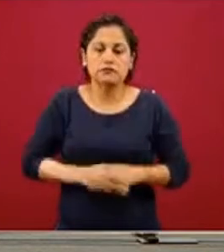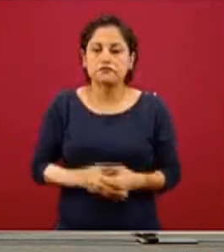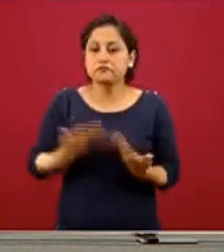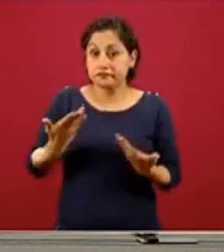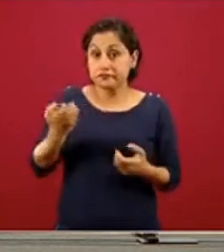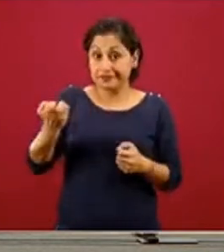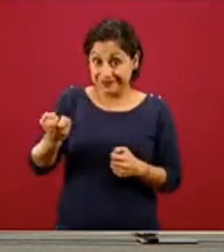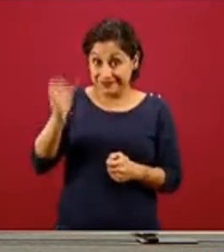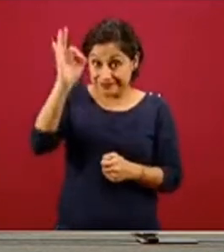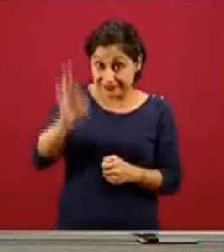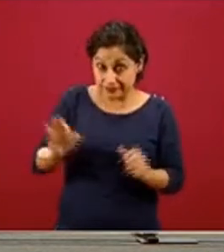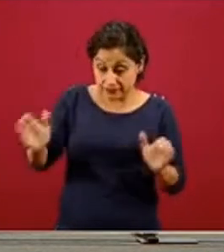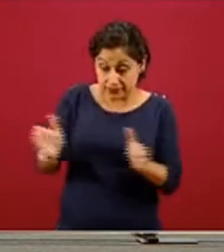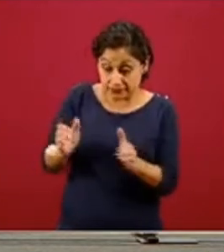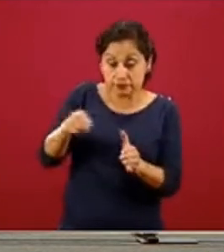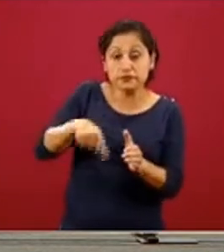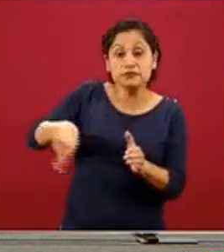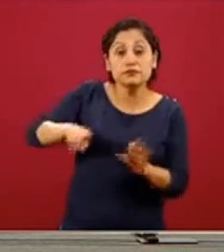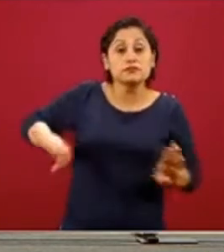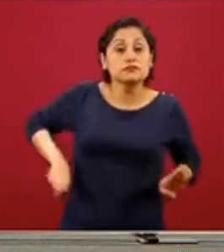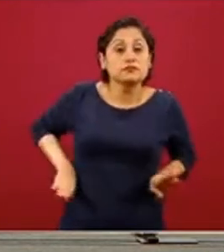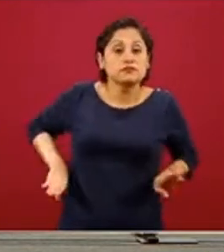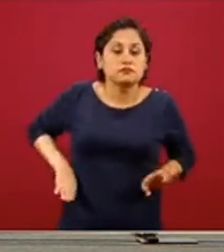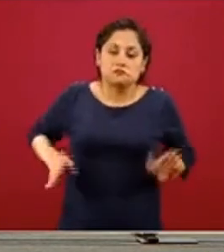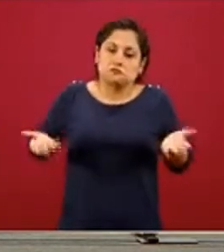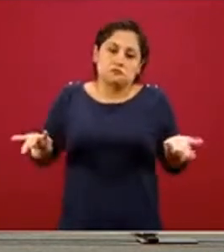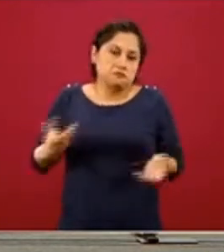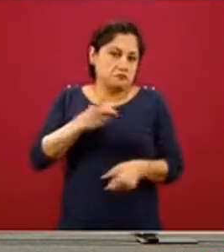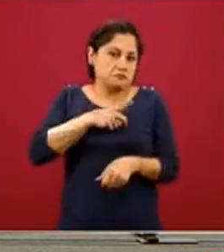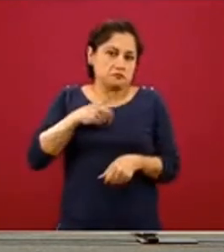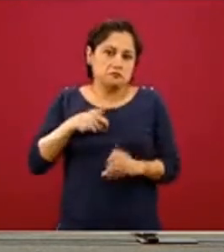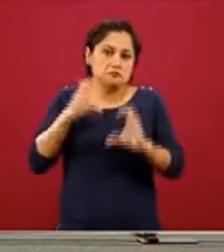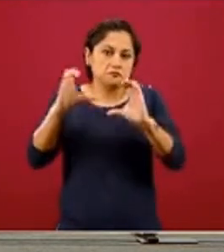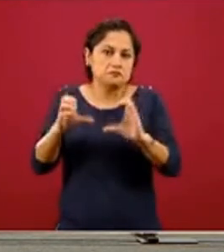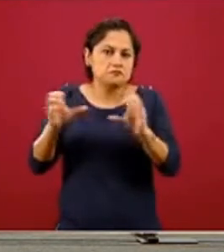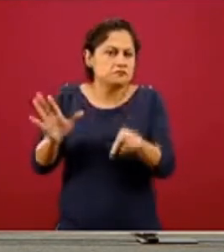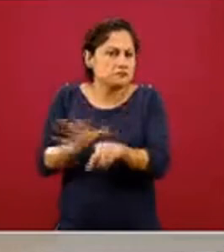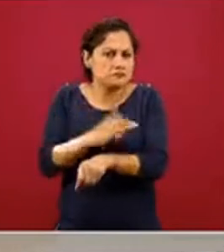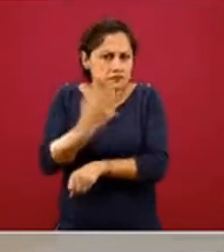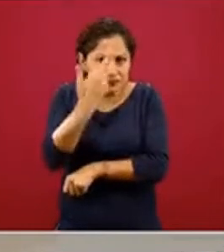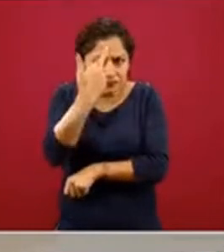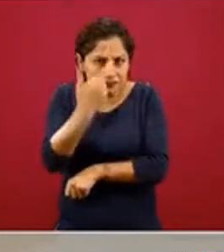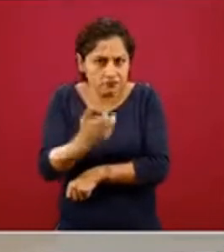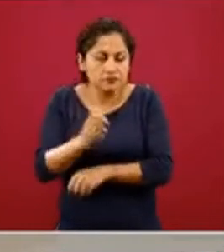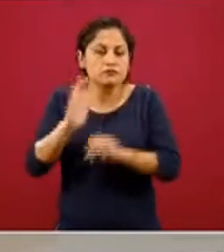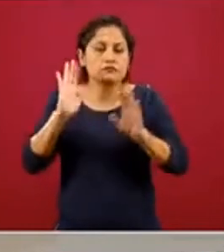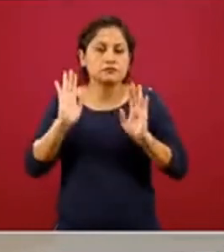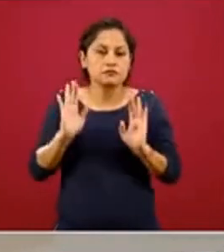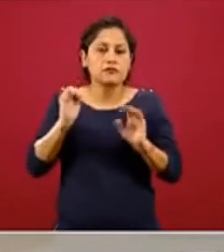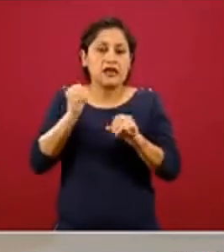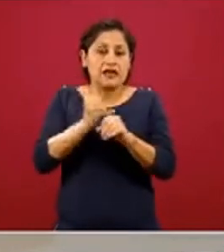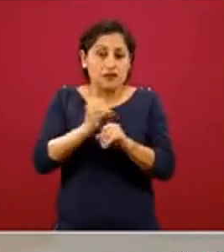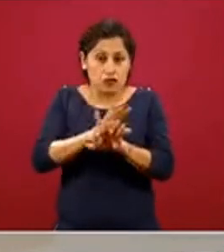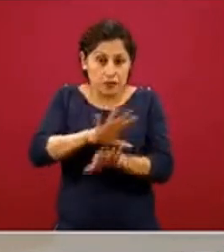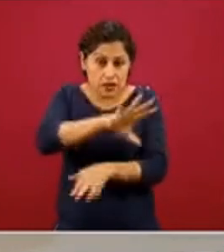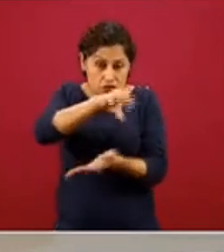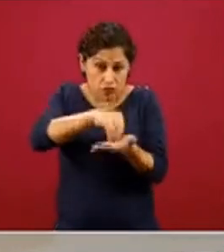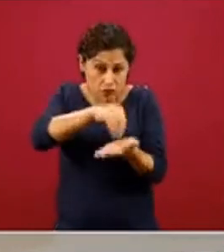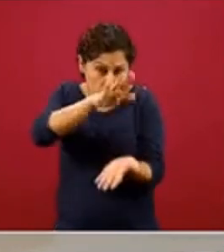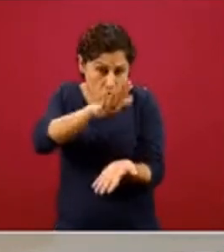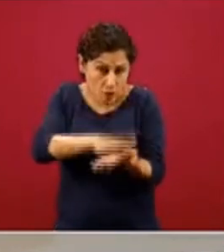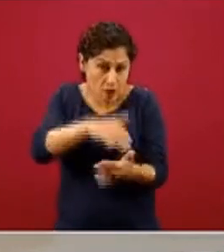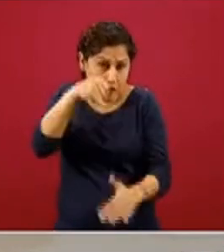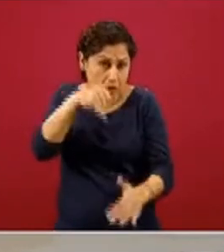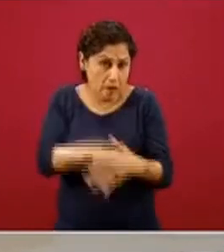hay que tomarlo con ese cuidado de que todavía no es una información completamente a fondo y